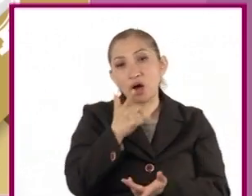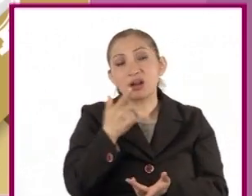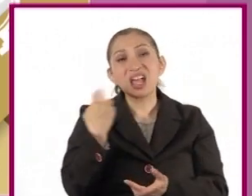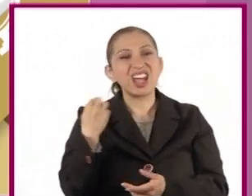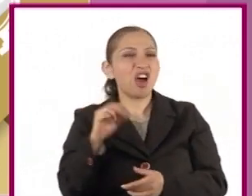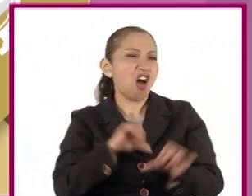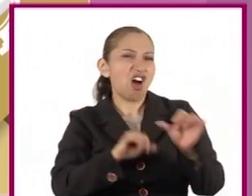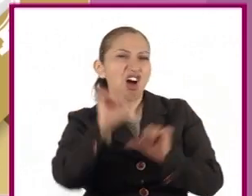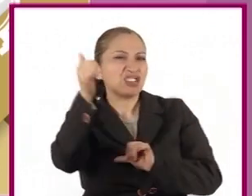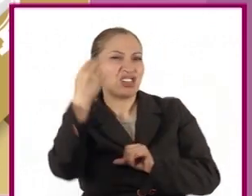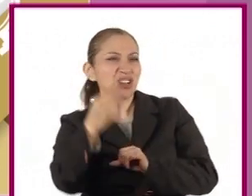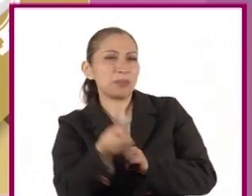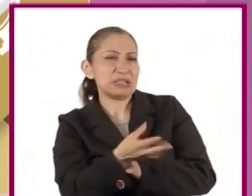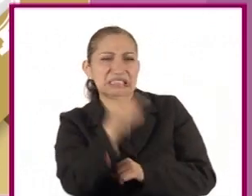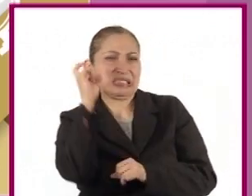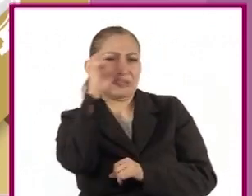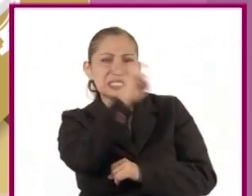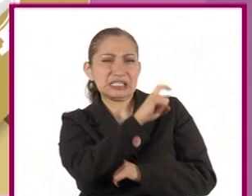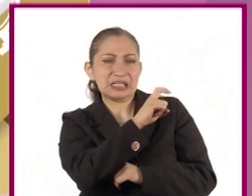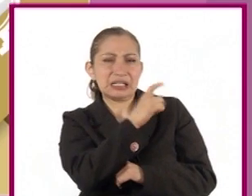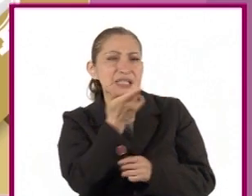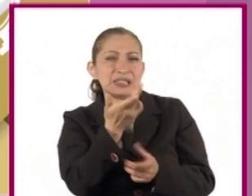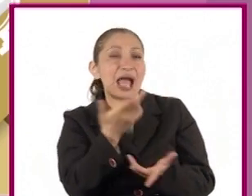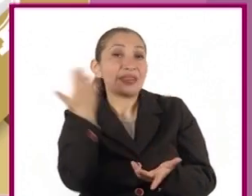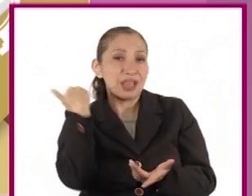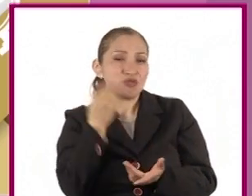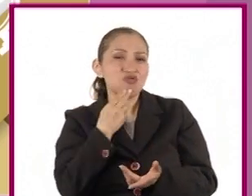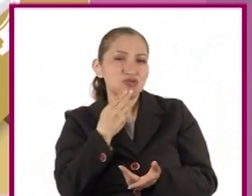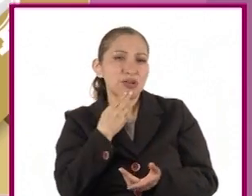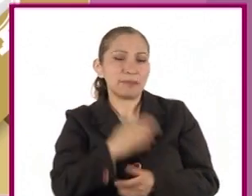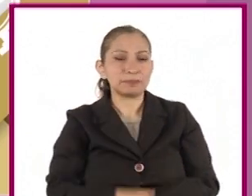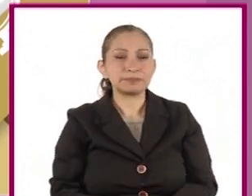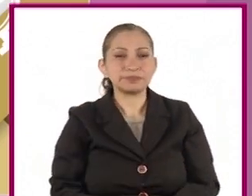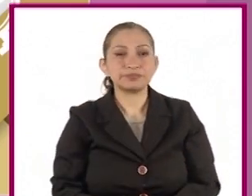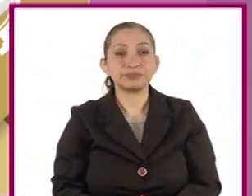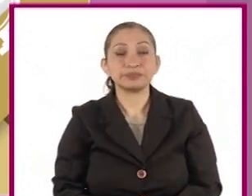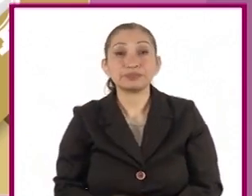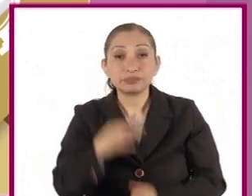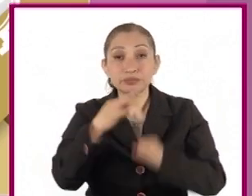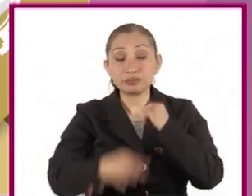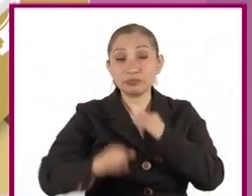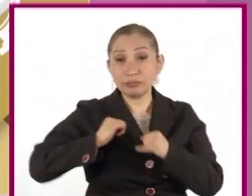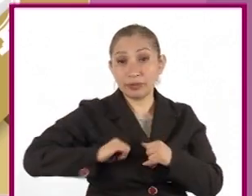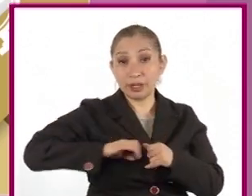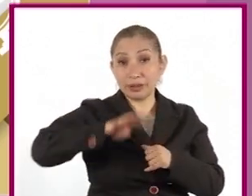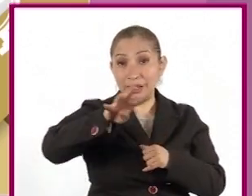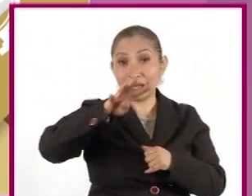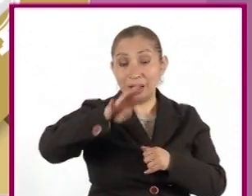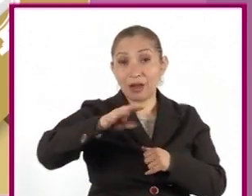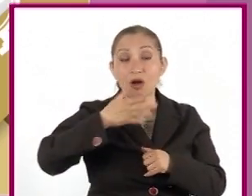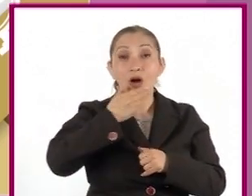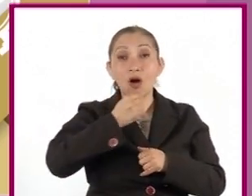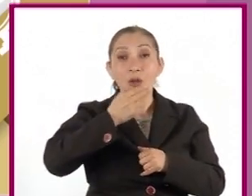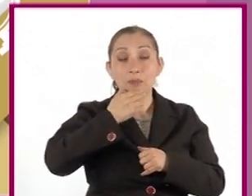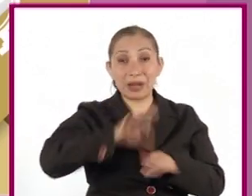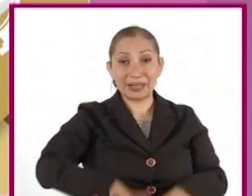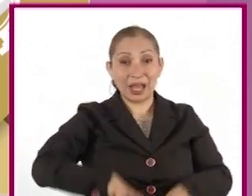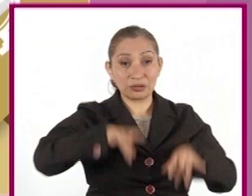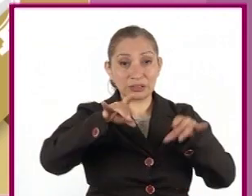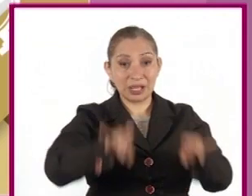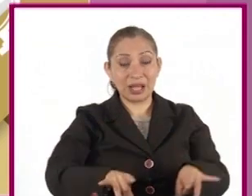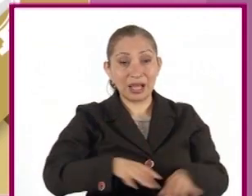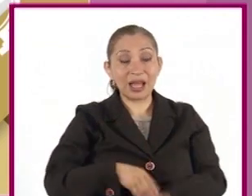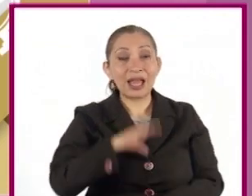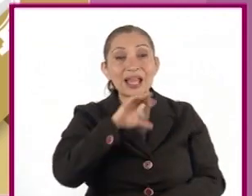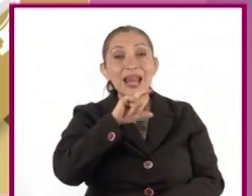lugar de otras denominaciones que se utilizaban antes. A finales del siglo XIX, el meteorólogo australiano Clement